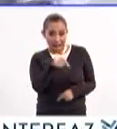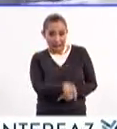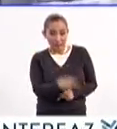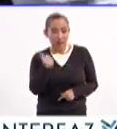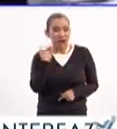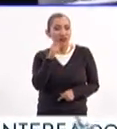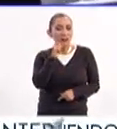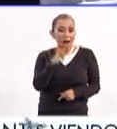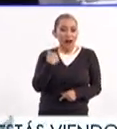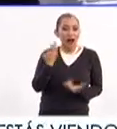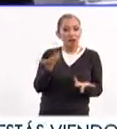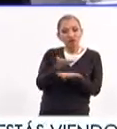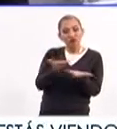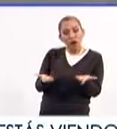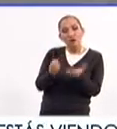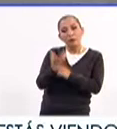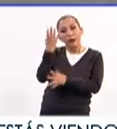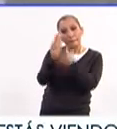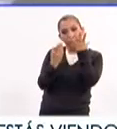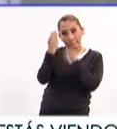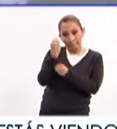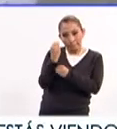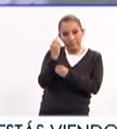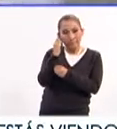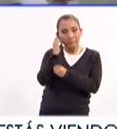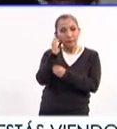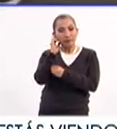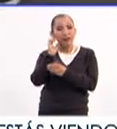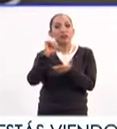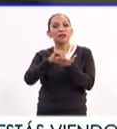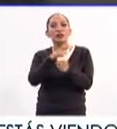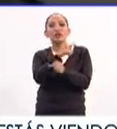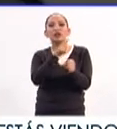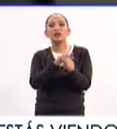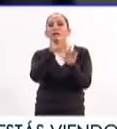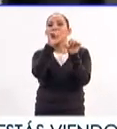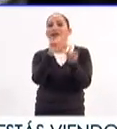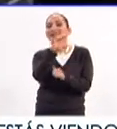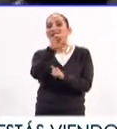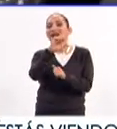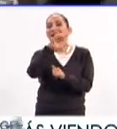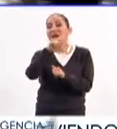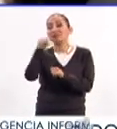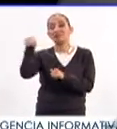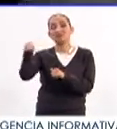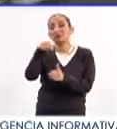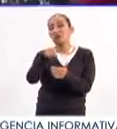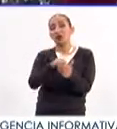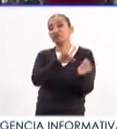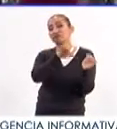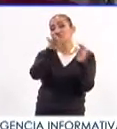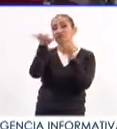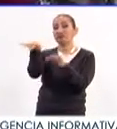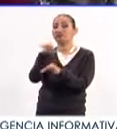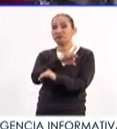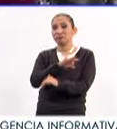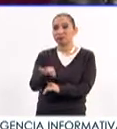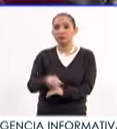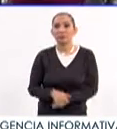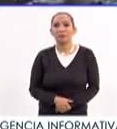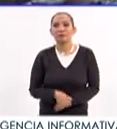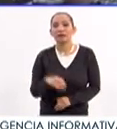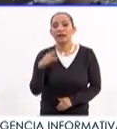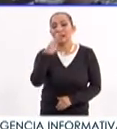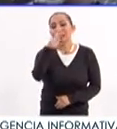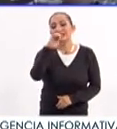pequeños, pero que también les ofrezca nuevos aprendizajes? El Centro Nacional de las Artes es sin duda una de las mejores opciones.